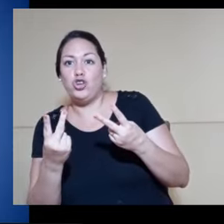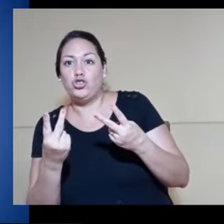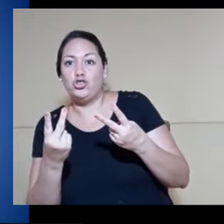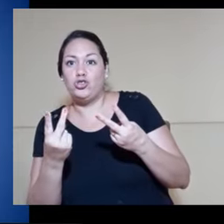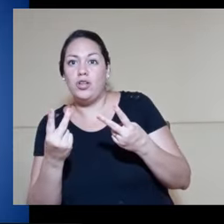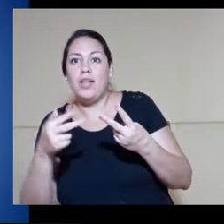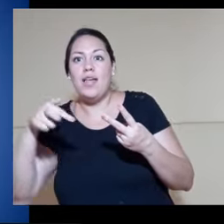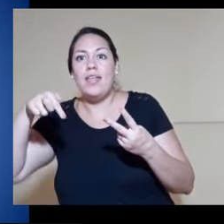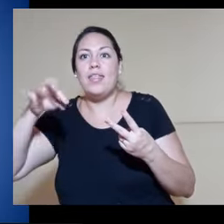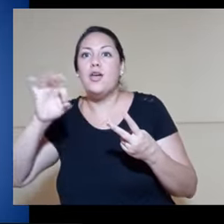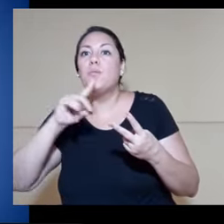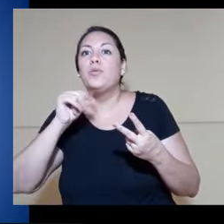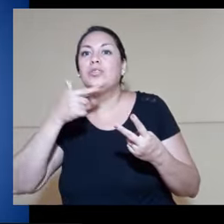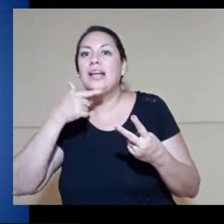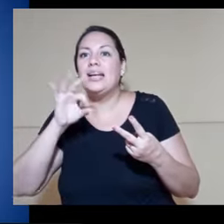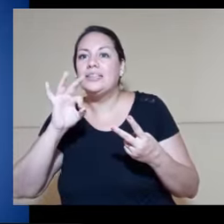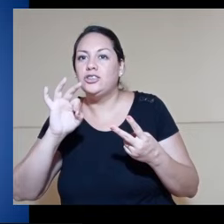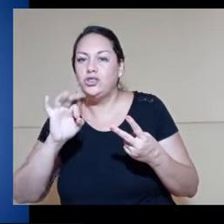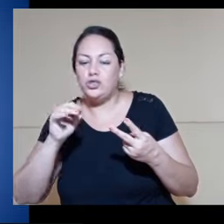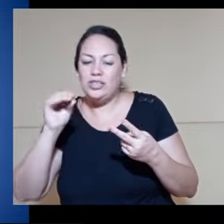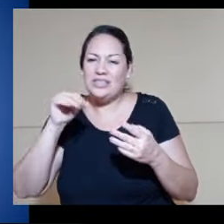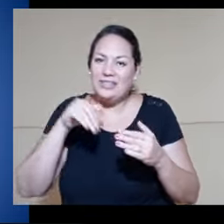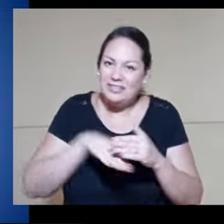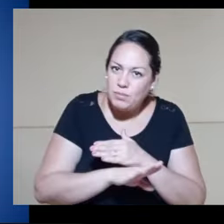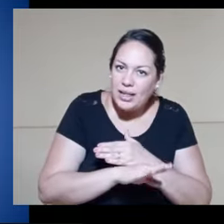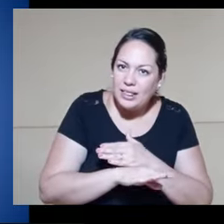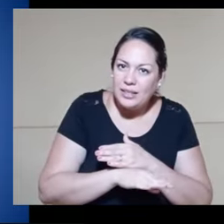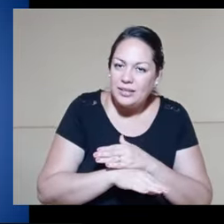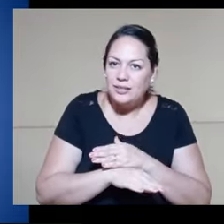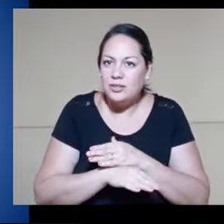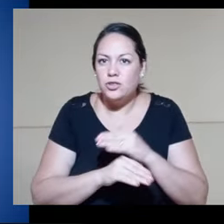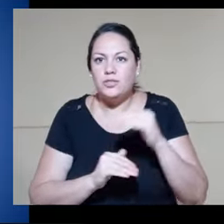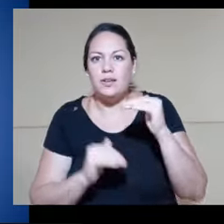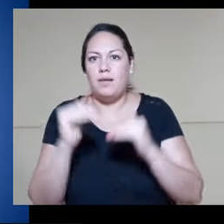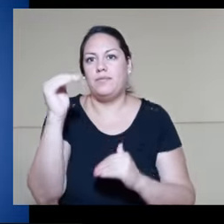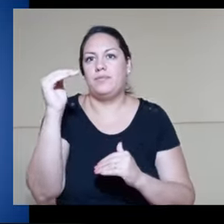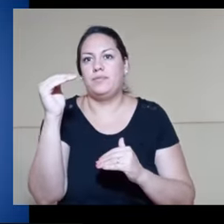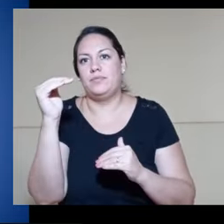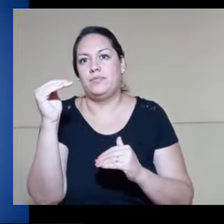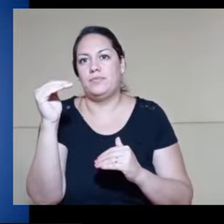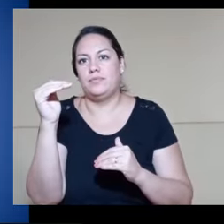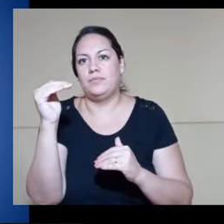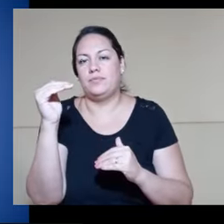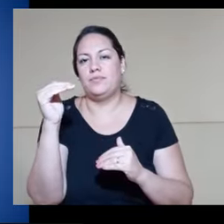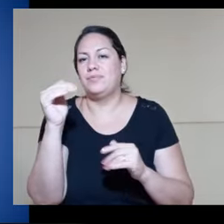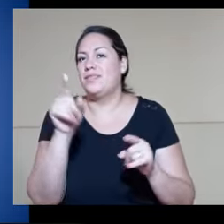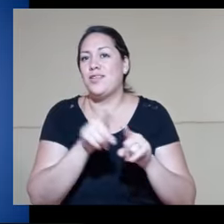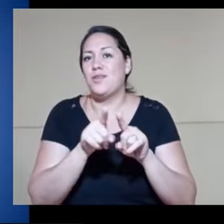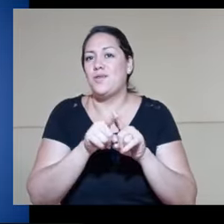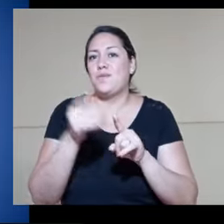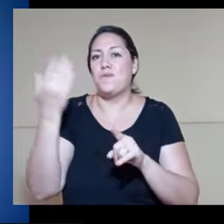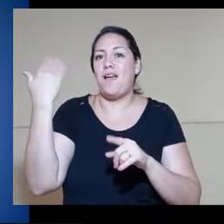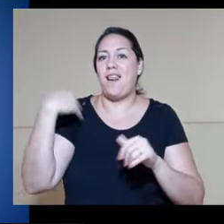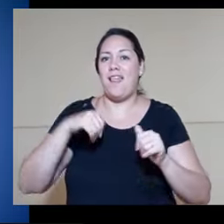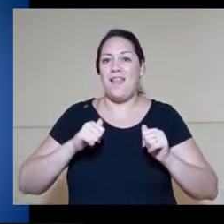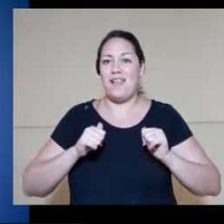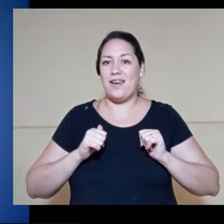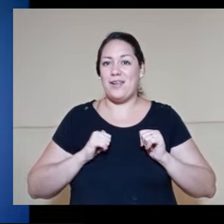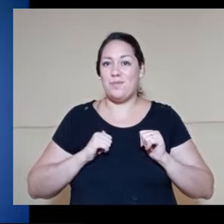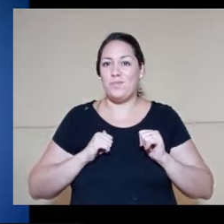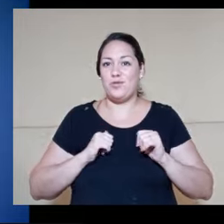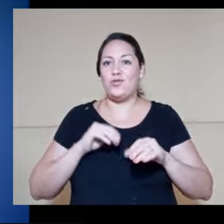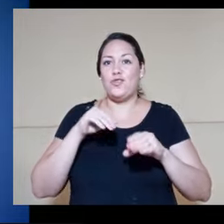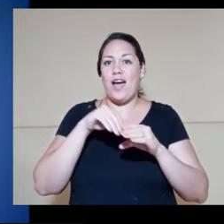y mete 2 de potasio. Si saca 3 de sodio y mete 2 de potasio, en la cuenta, ¿qué nos queda? Nos vuelve a quedar